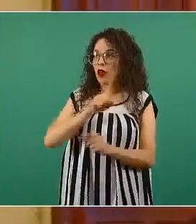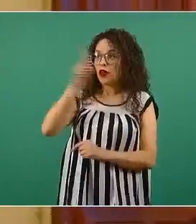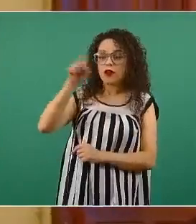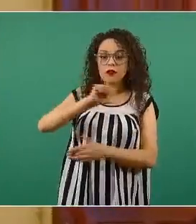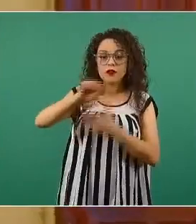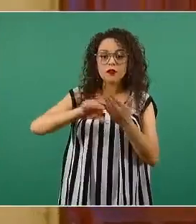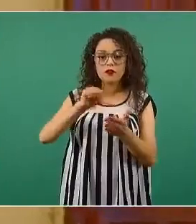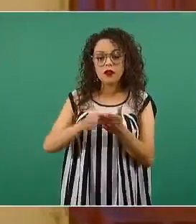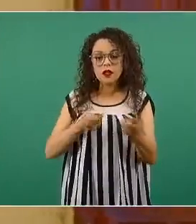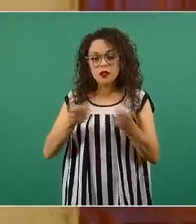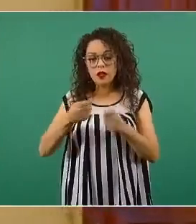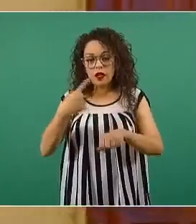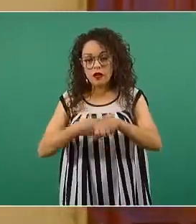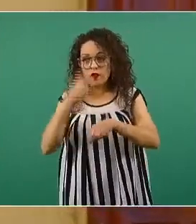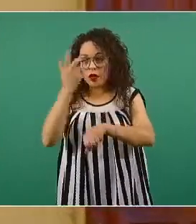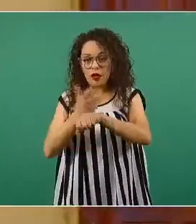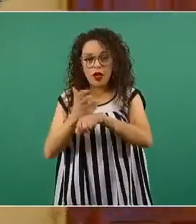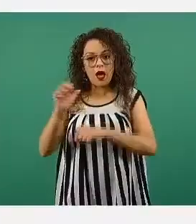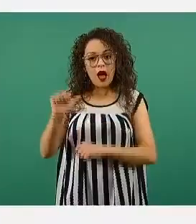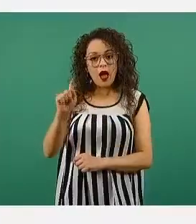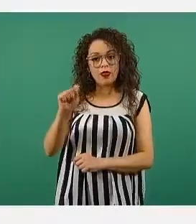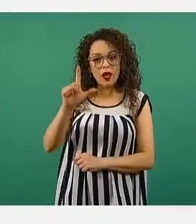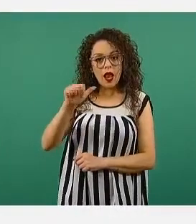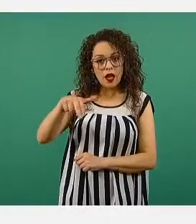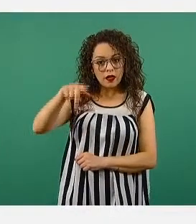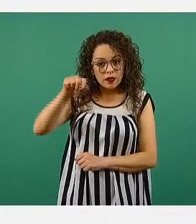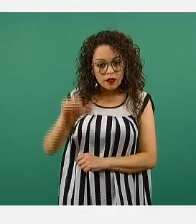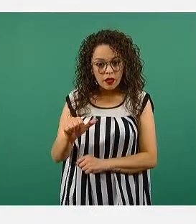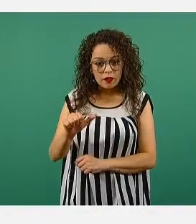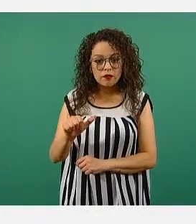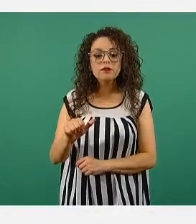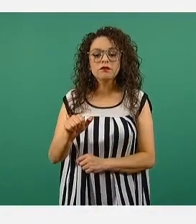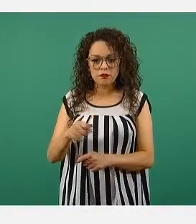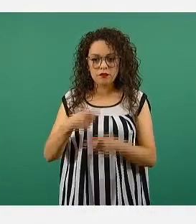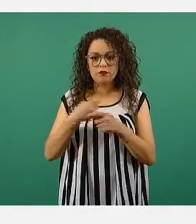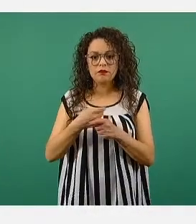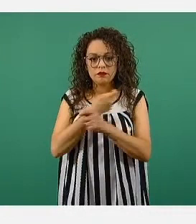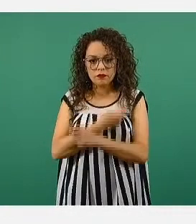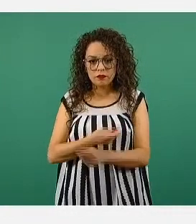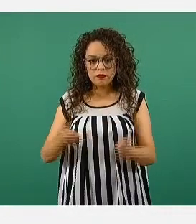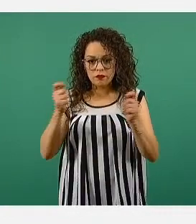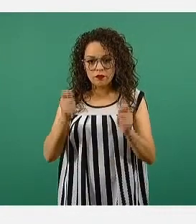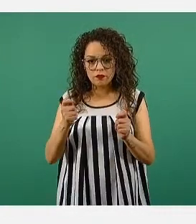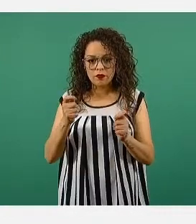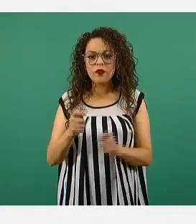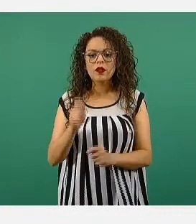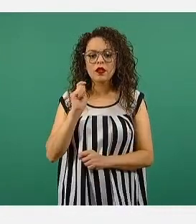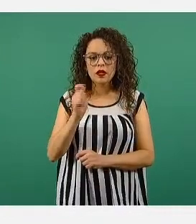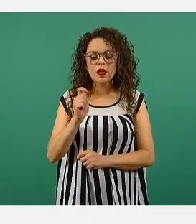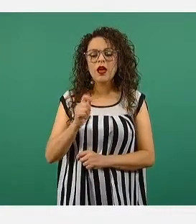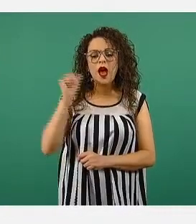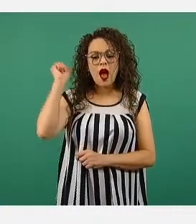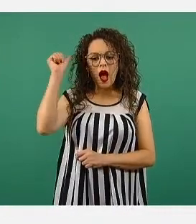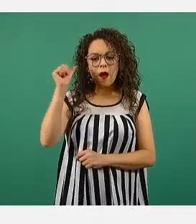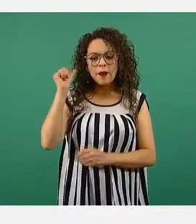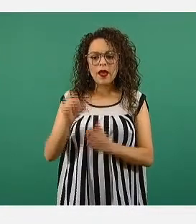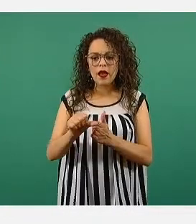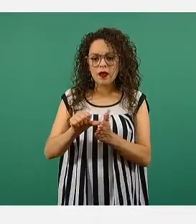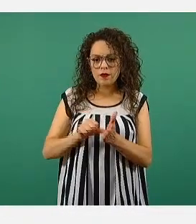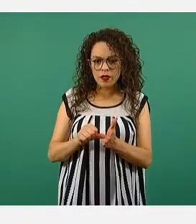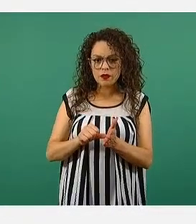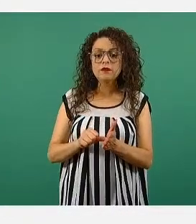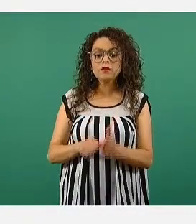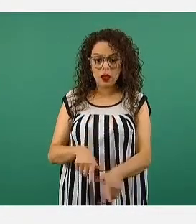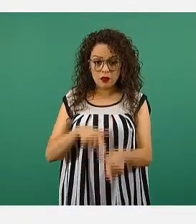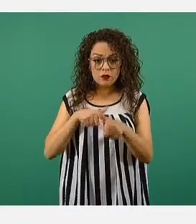Centro de Control de Enfermedades de los Estados Unidos, publicado en New England Journal of Medicine en abril, y este estudio continúa.